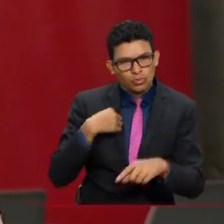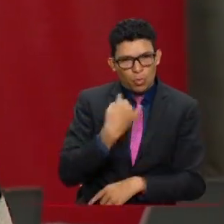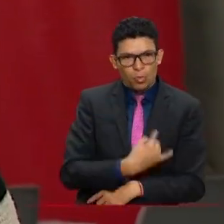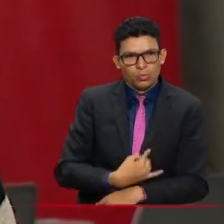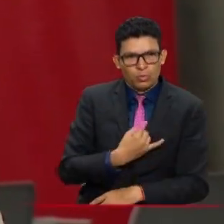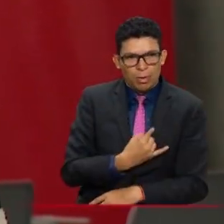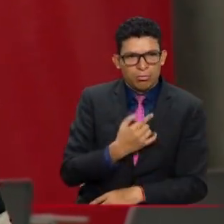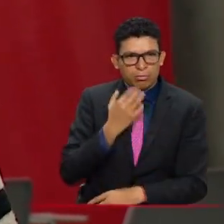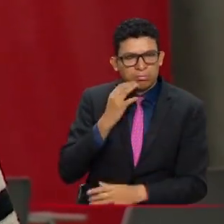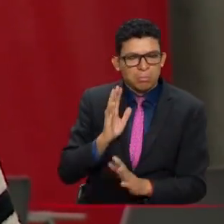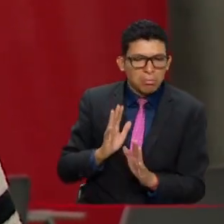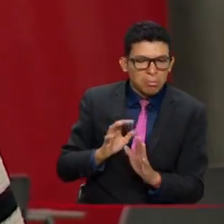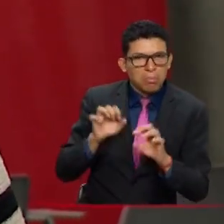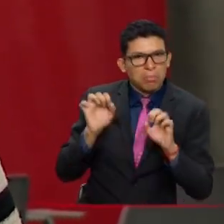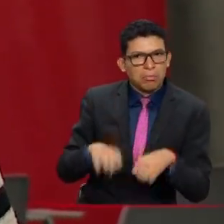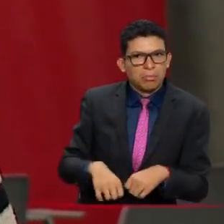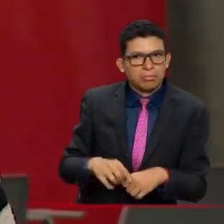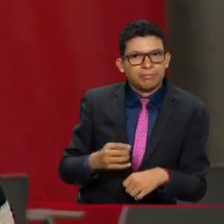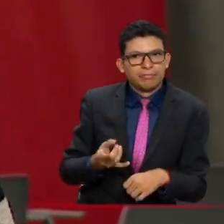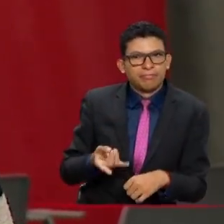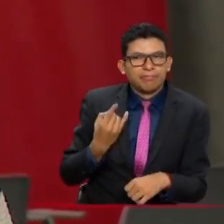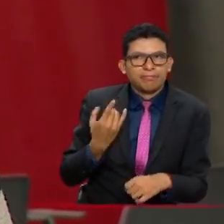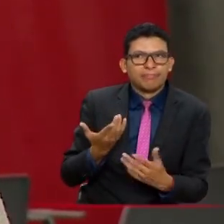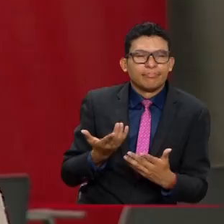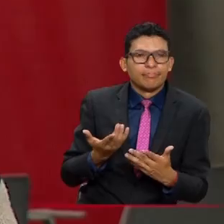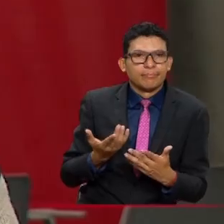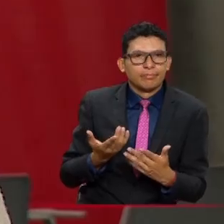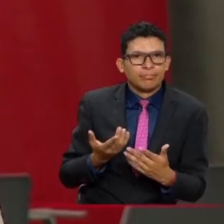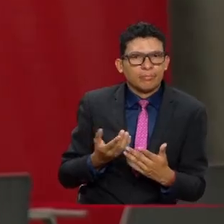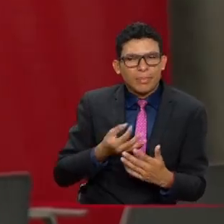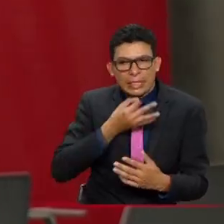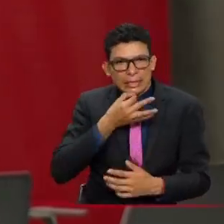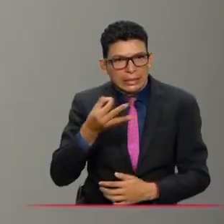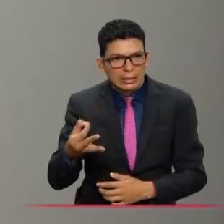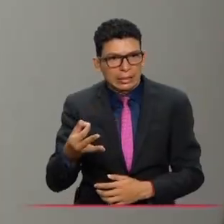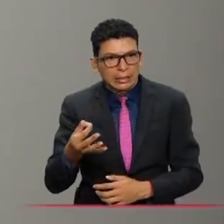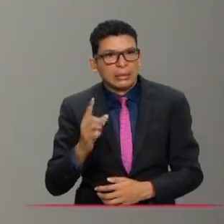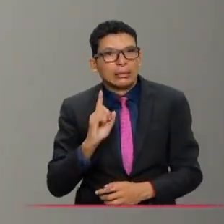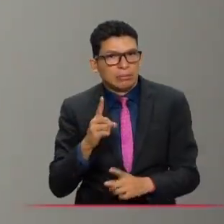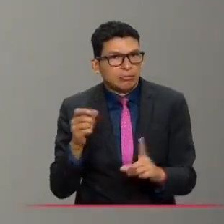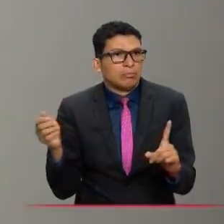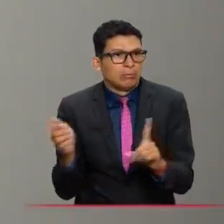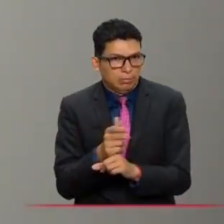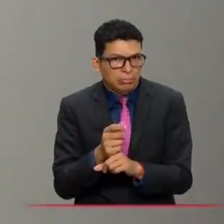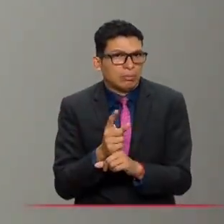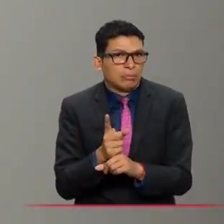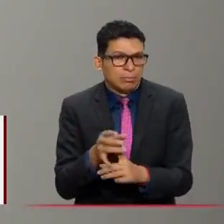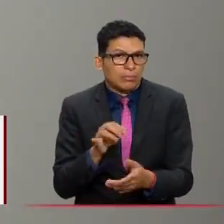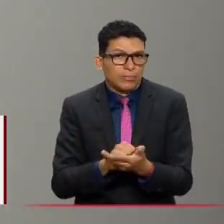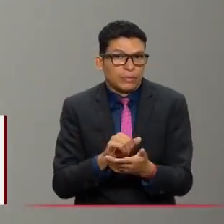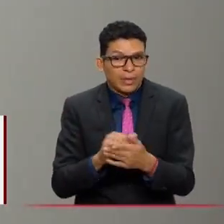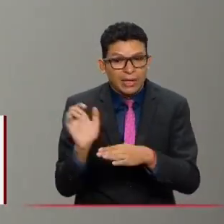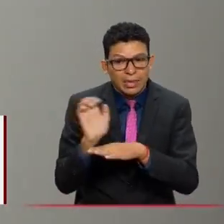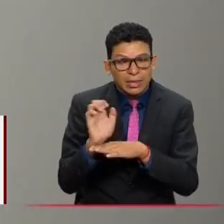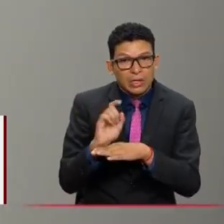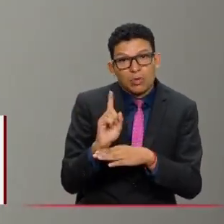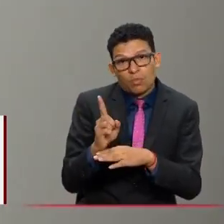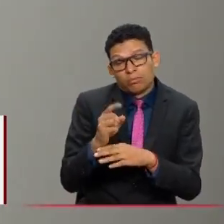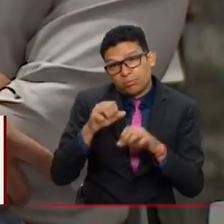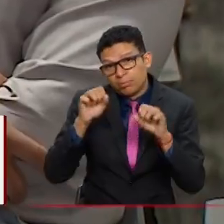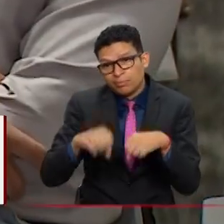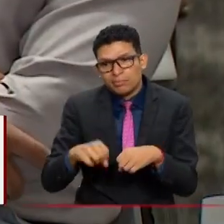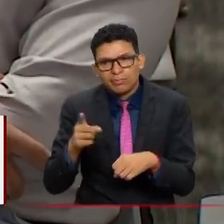pueden generar cualquier tipo de denuncias si así lo creen conveniente ante la entidad que pueda llegar a